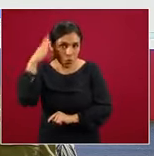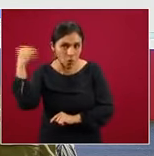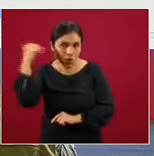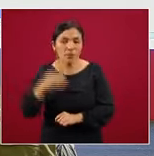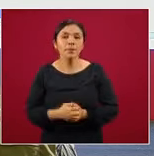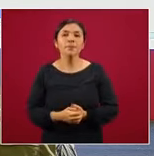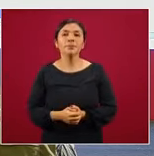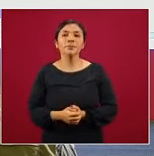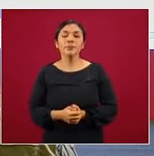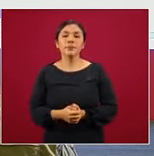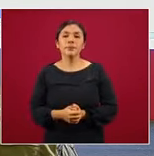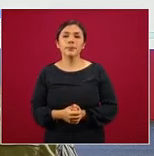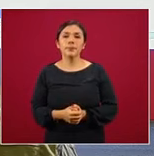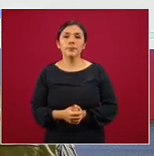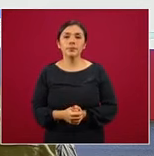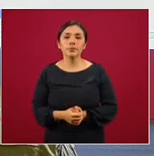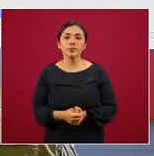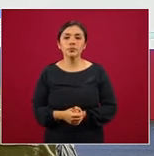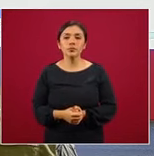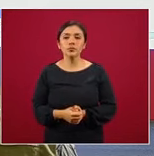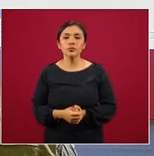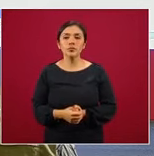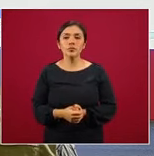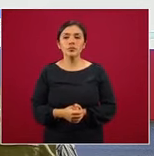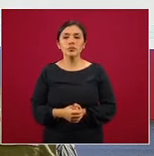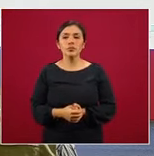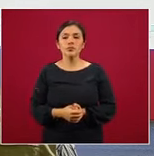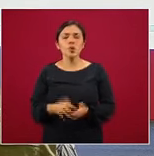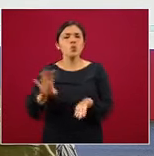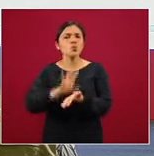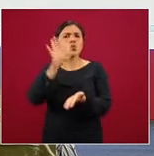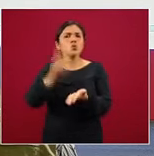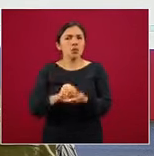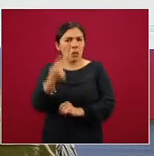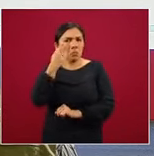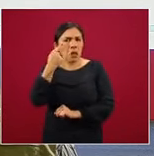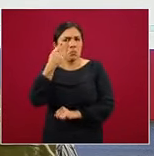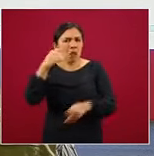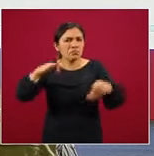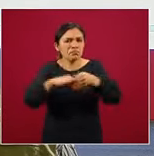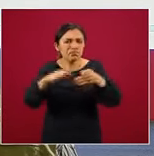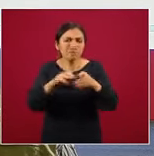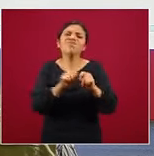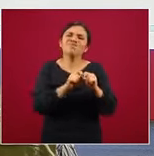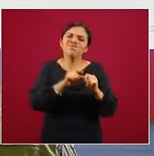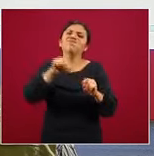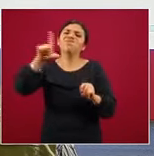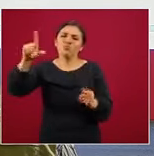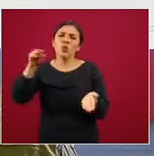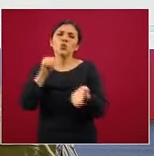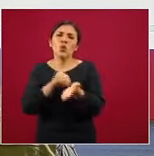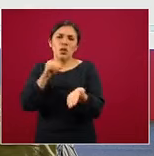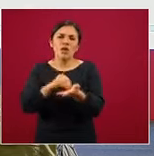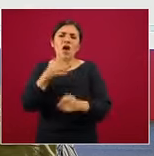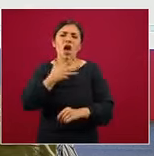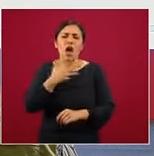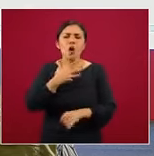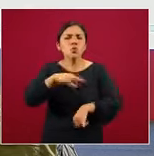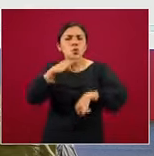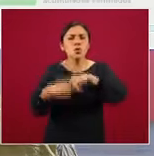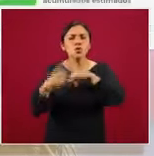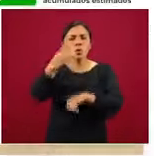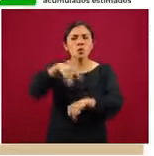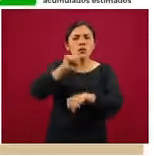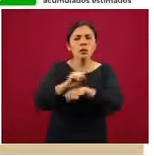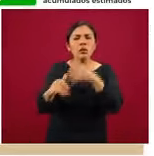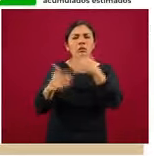ver la siguiente. La tendencia general es creciente, tenemos un crecimiento en la última semana